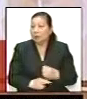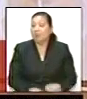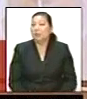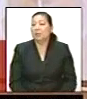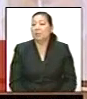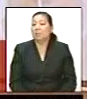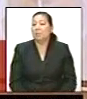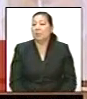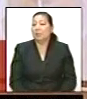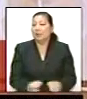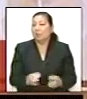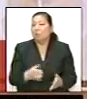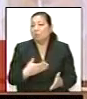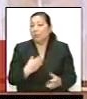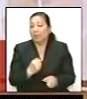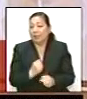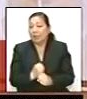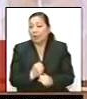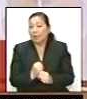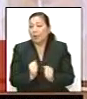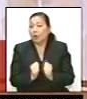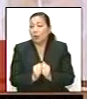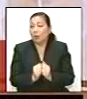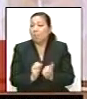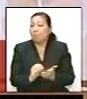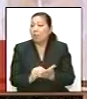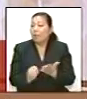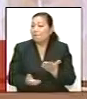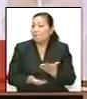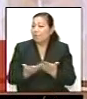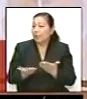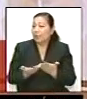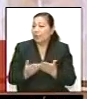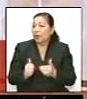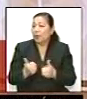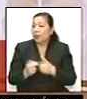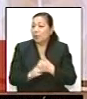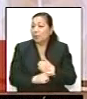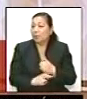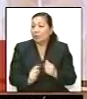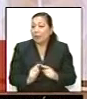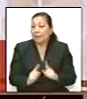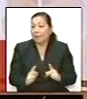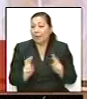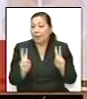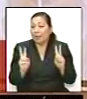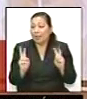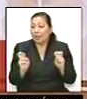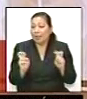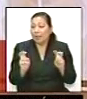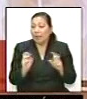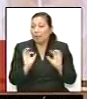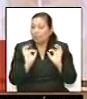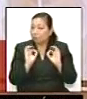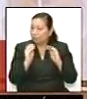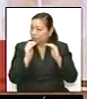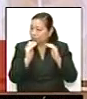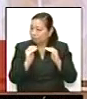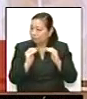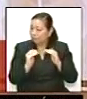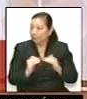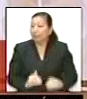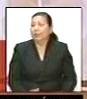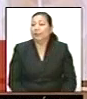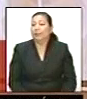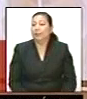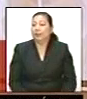movilizar libremente, que puedan trabajar con mayores facilidades en los otros países, pero el tema puntual de la migración venezolana se